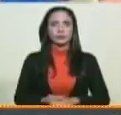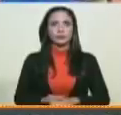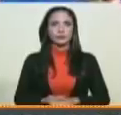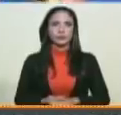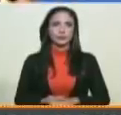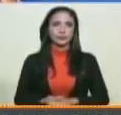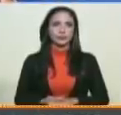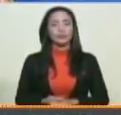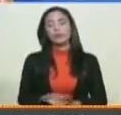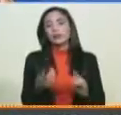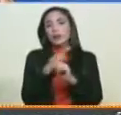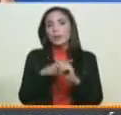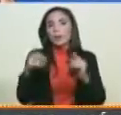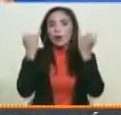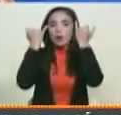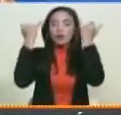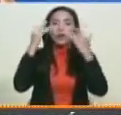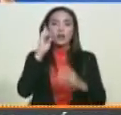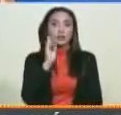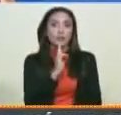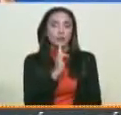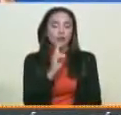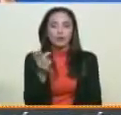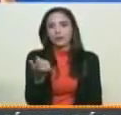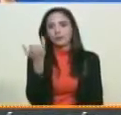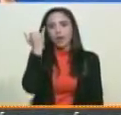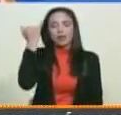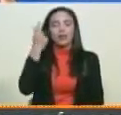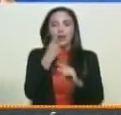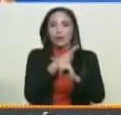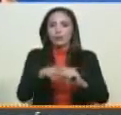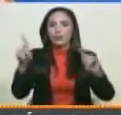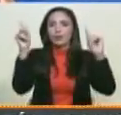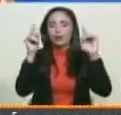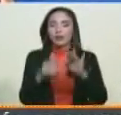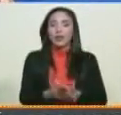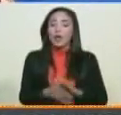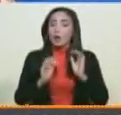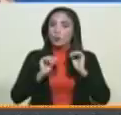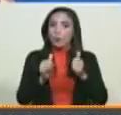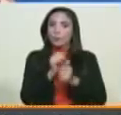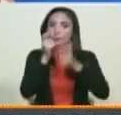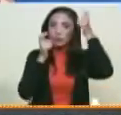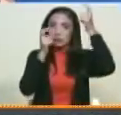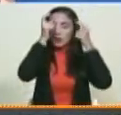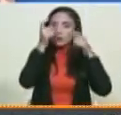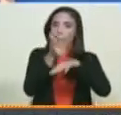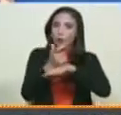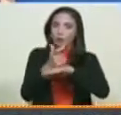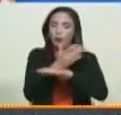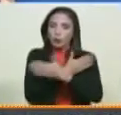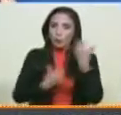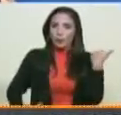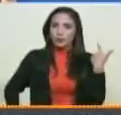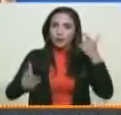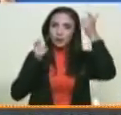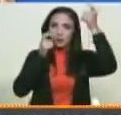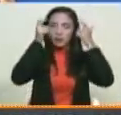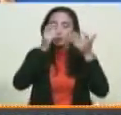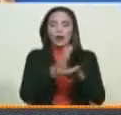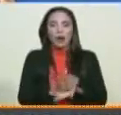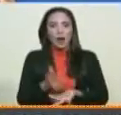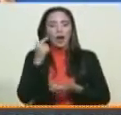Pero no era el proyecto para nuestro continente. Con la llegada del comandante Hugo Chávez se establecieron mecanismos